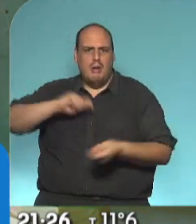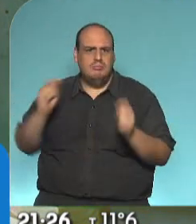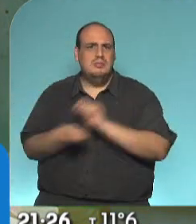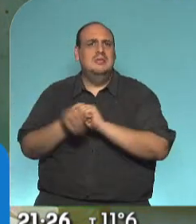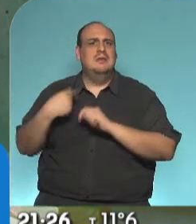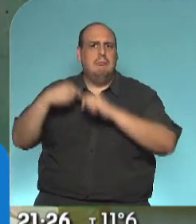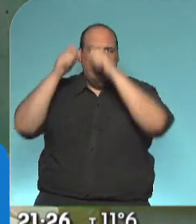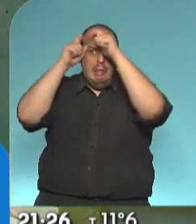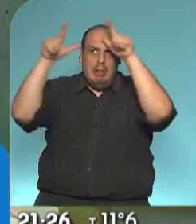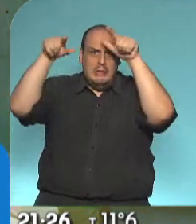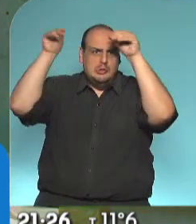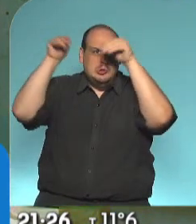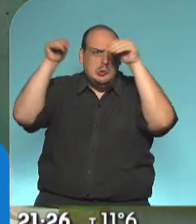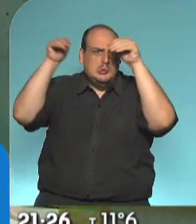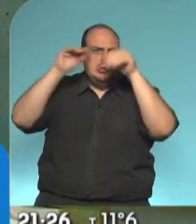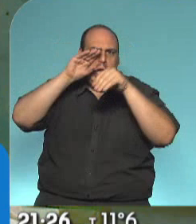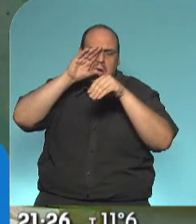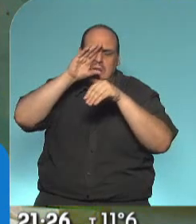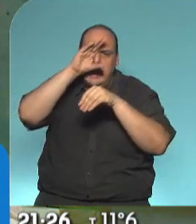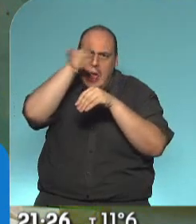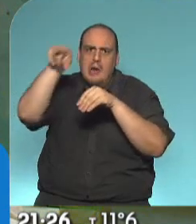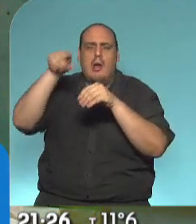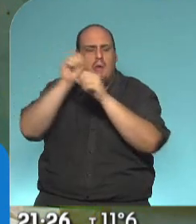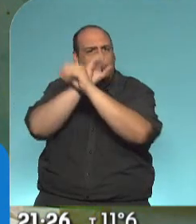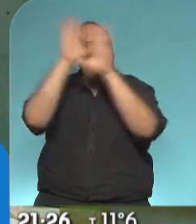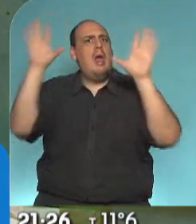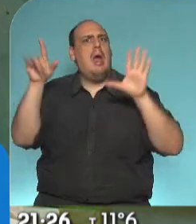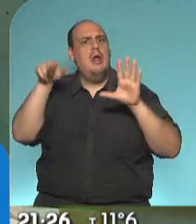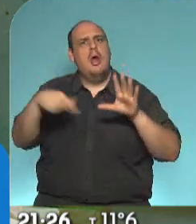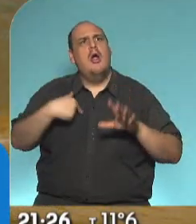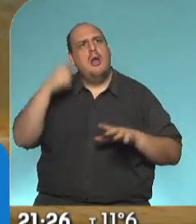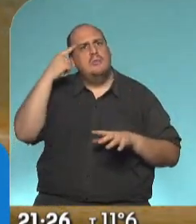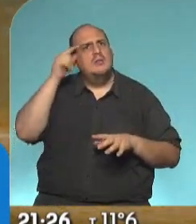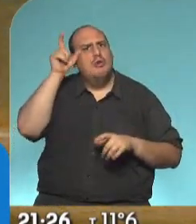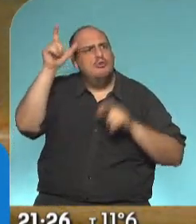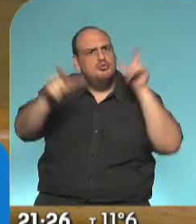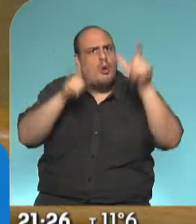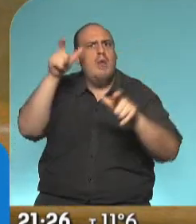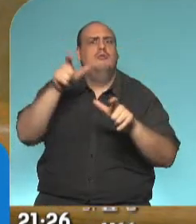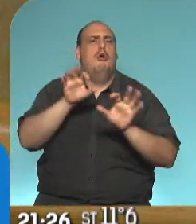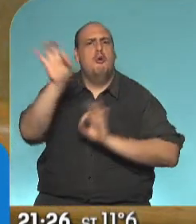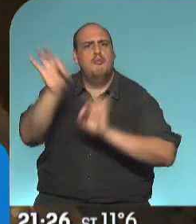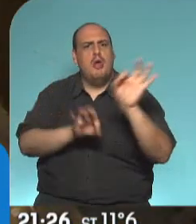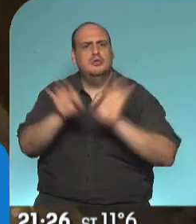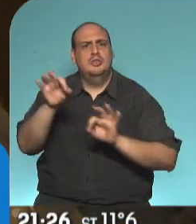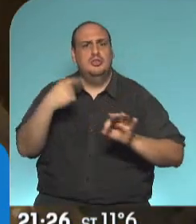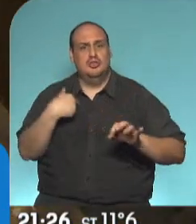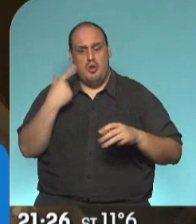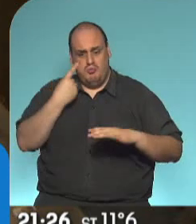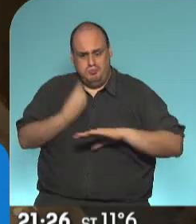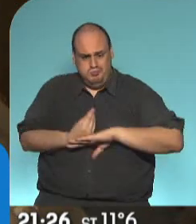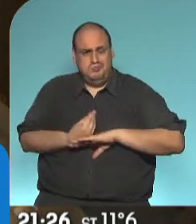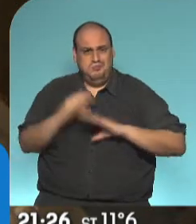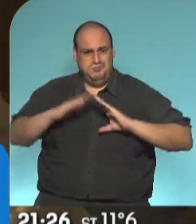pensamientos. Tengo muchos sueños hoy en día, tengo muchos proyectos. Tengo ya, voy a cumplir 10 meses acá adentro,